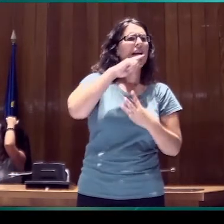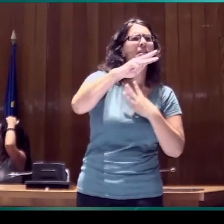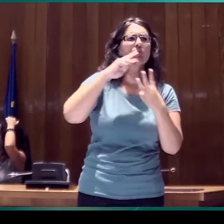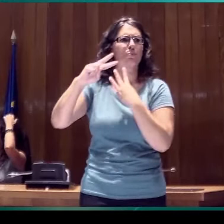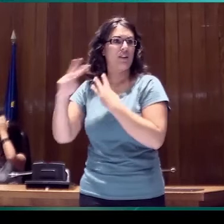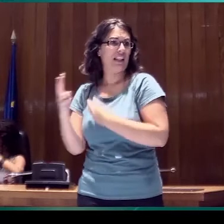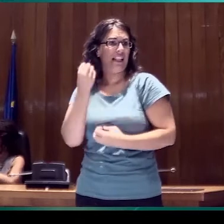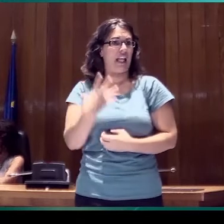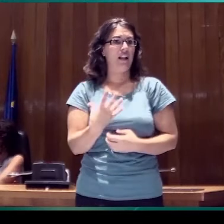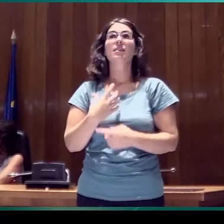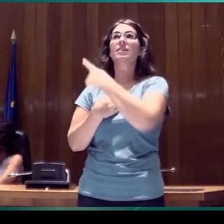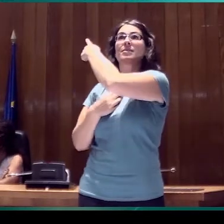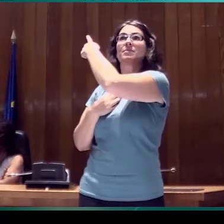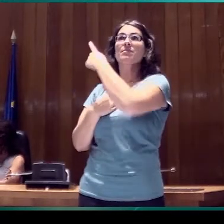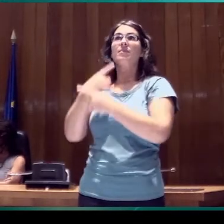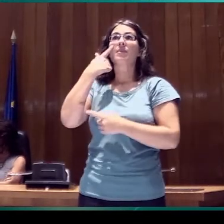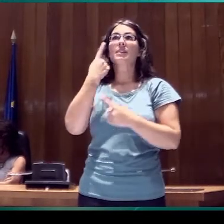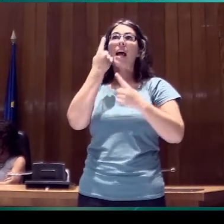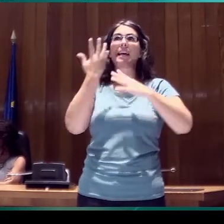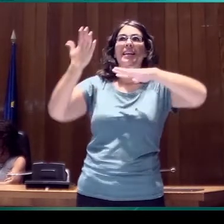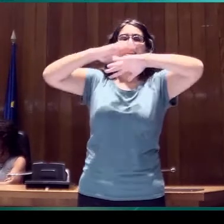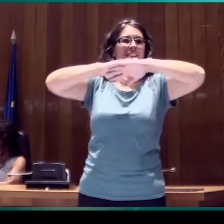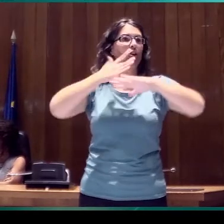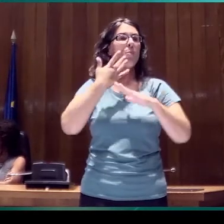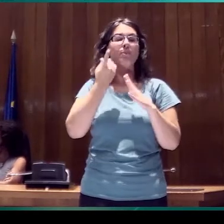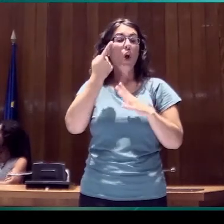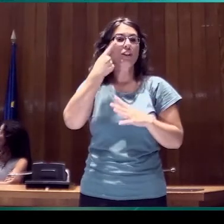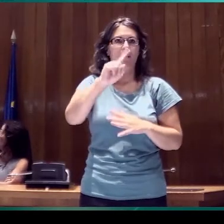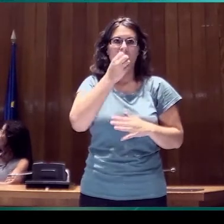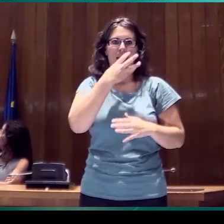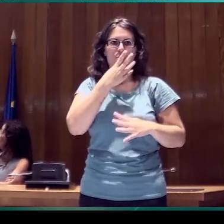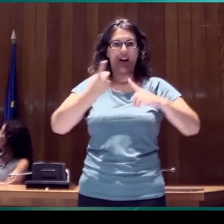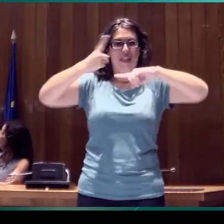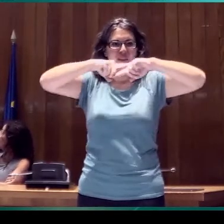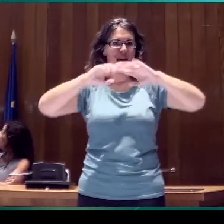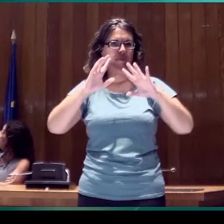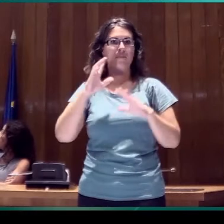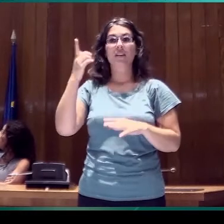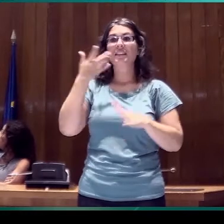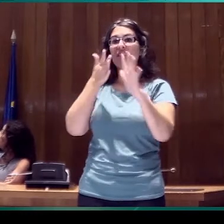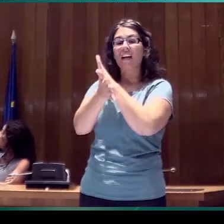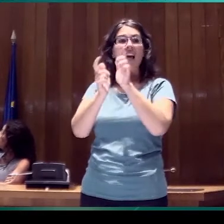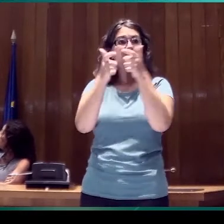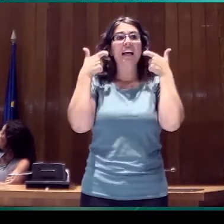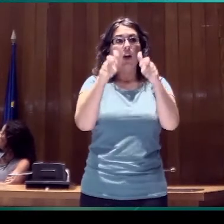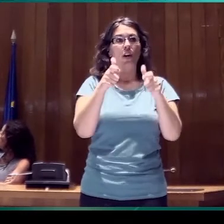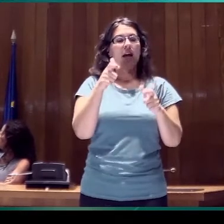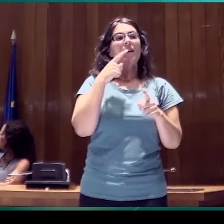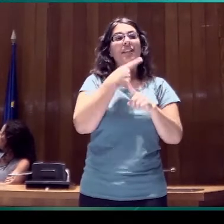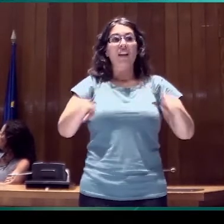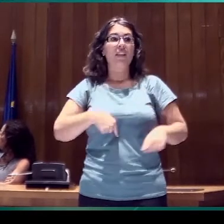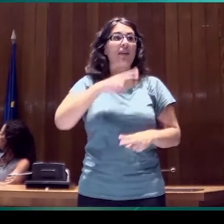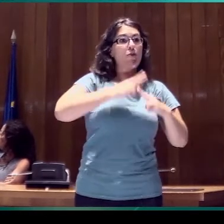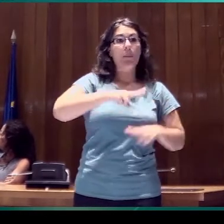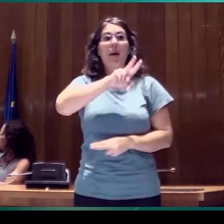en la gráfica que se están solapando los resultados. Eso que indicaba que no había diferencias significativas en la categoría de diferencia nombre-verbo